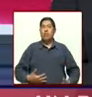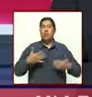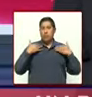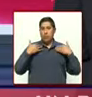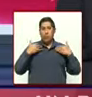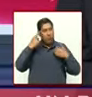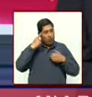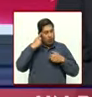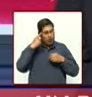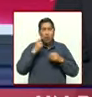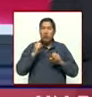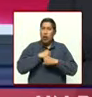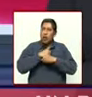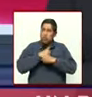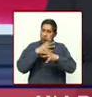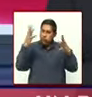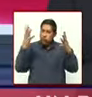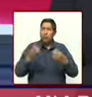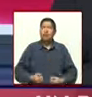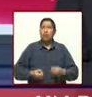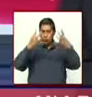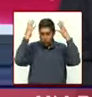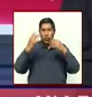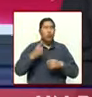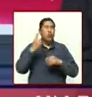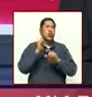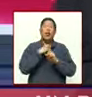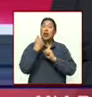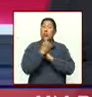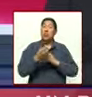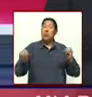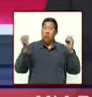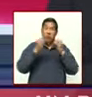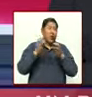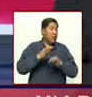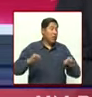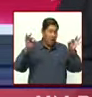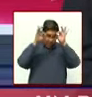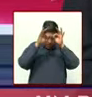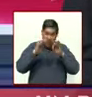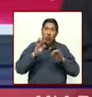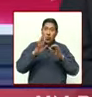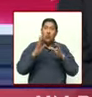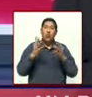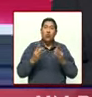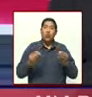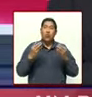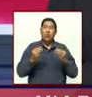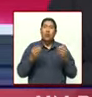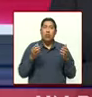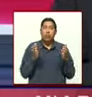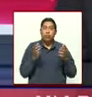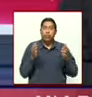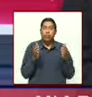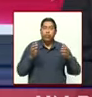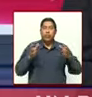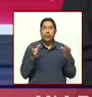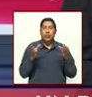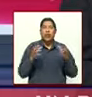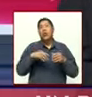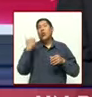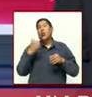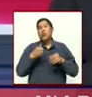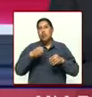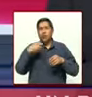ha sido pensado para ser producido en masa. Uno de los aspectos que más destacan en Neo Beta es su diseño suave y acolchado, lo que lo diferencia de los